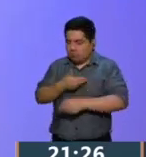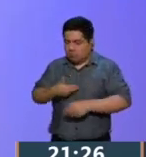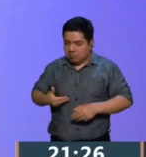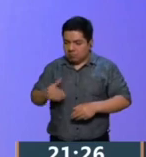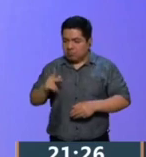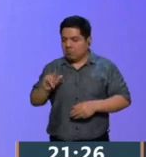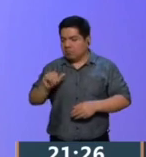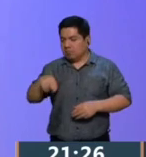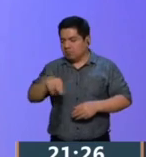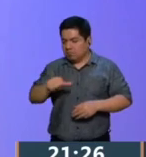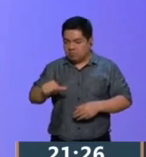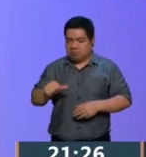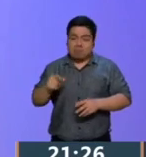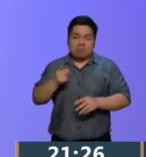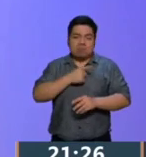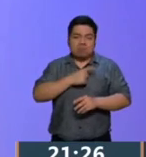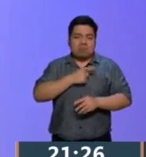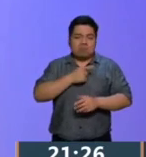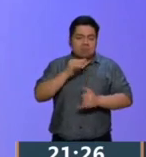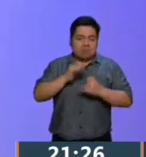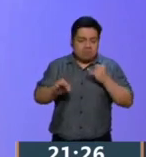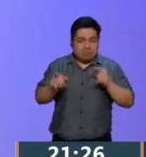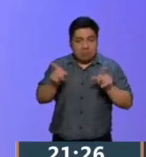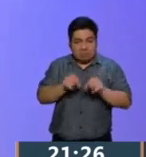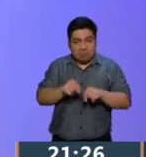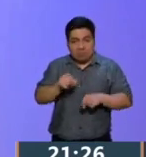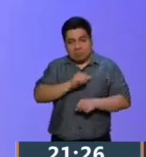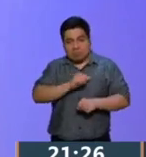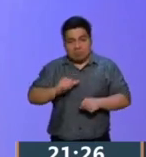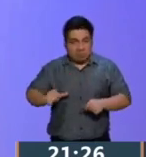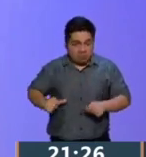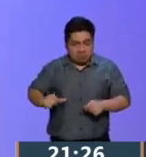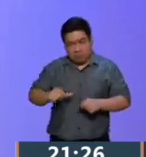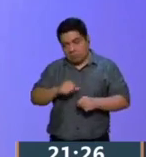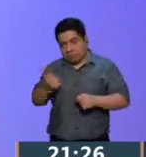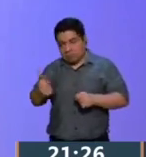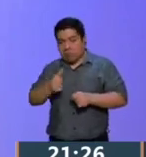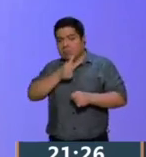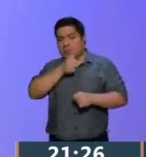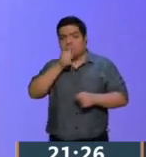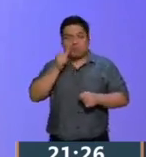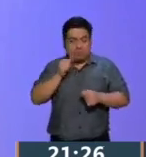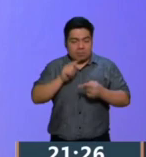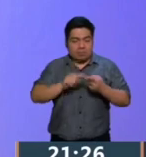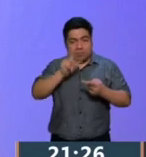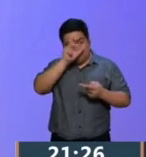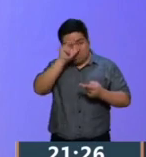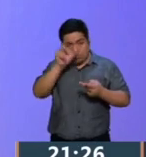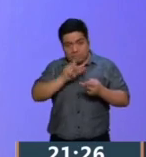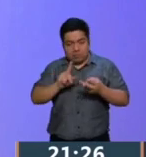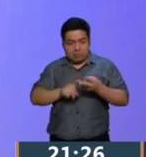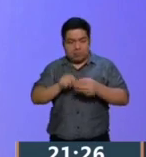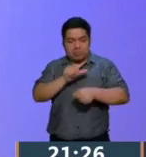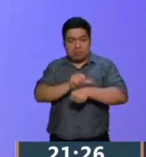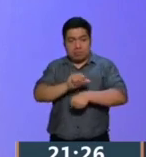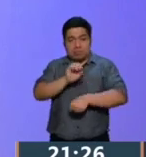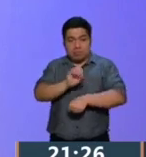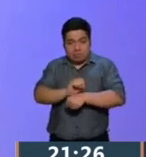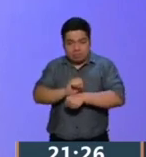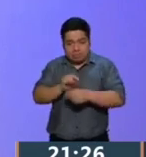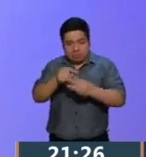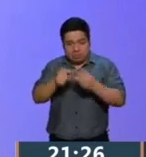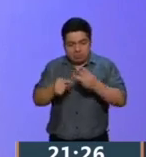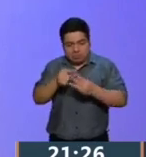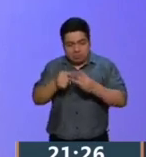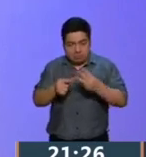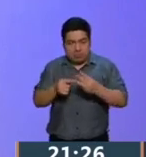Piña. Lo último que diría es, lo que sí han hecho las alcaldías de oposición, Benito Juárez, Miguel Hidalgo, Álvaro Obregón, que por lo pronto han sido